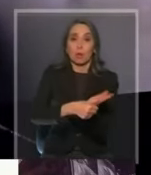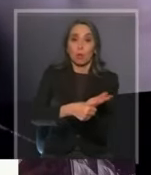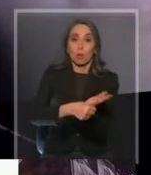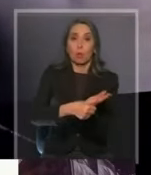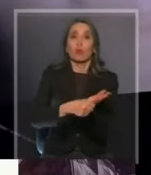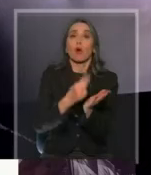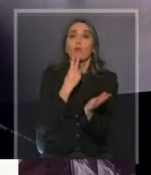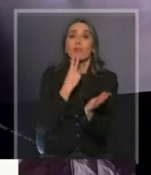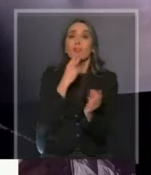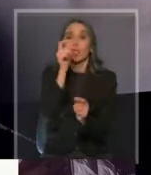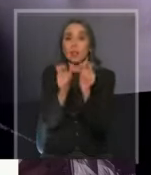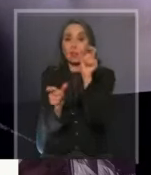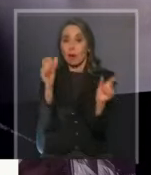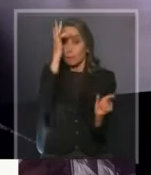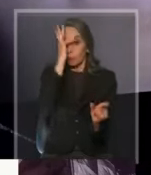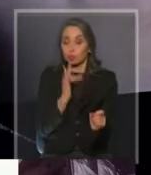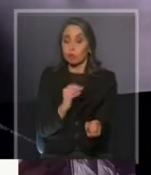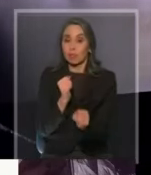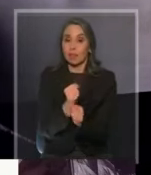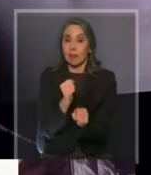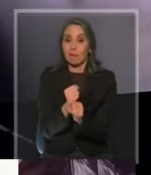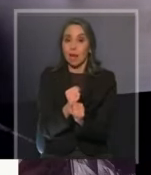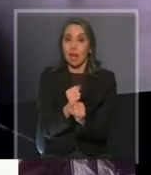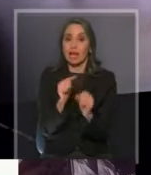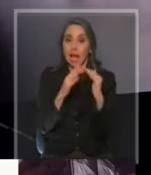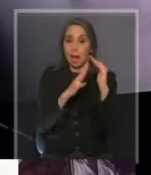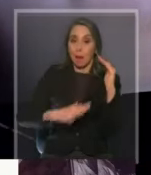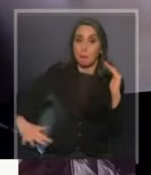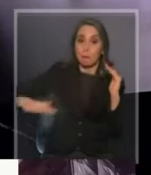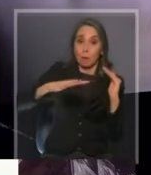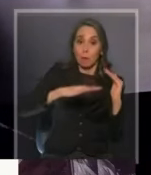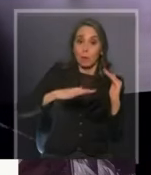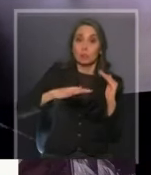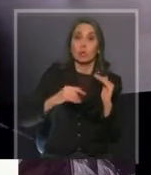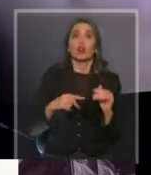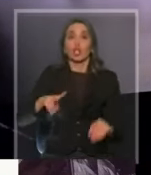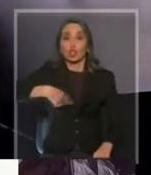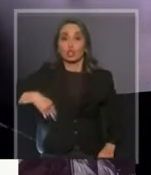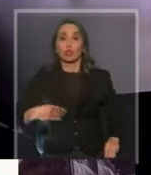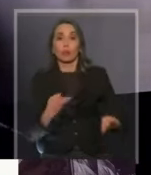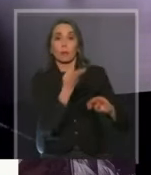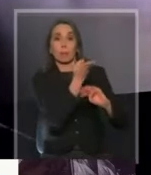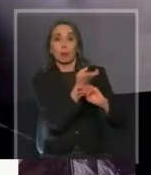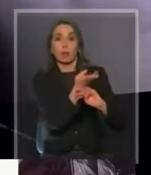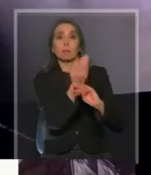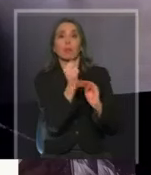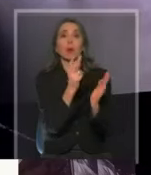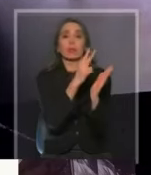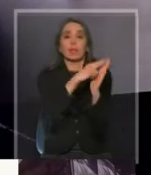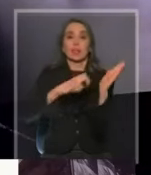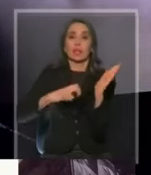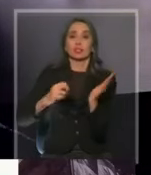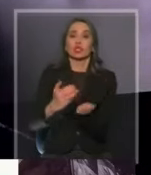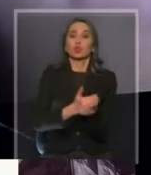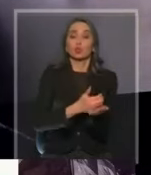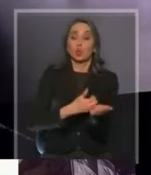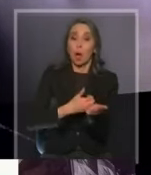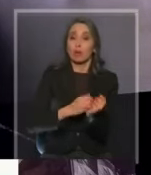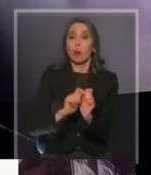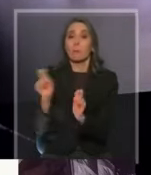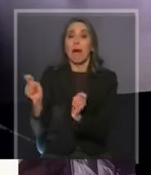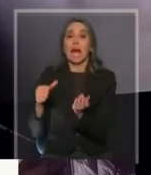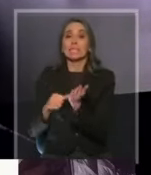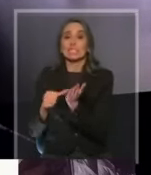vida del personal que estamos trabajando en la población. Incluso solicitamos que podían ser descontados de nuestros mismos sueldos y